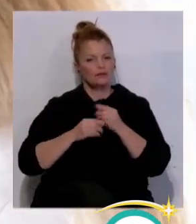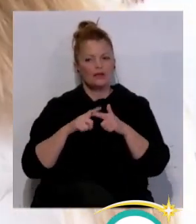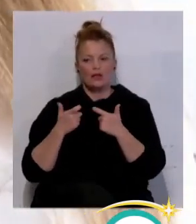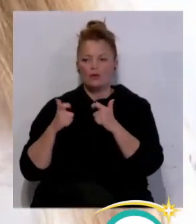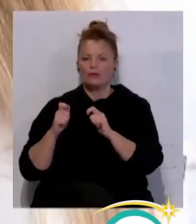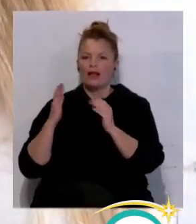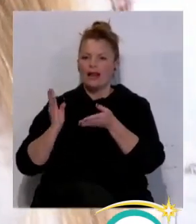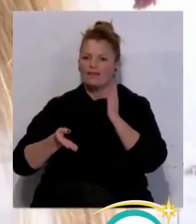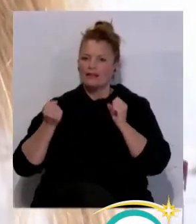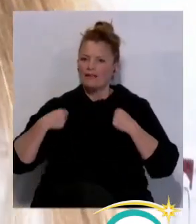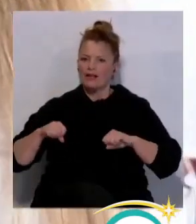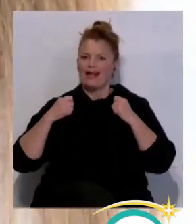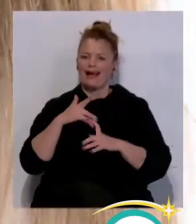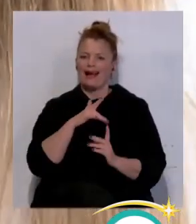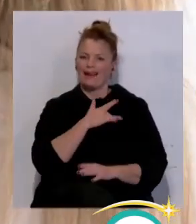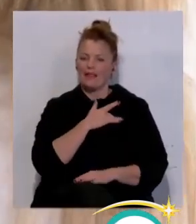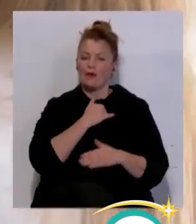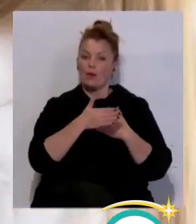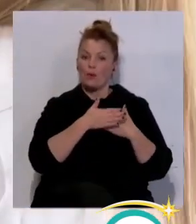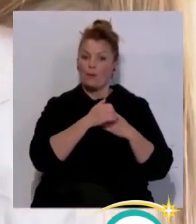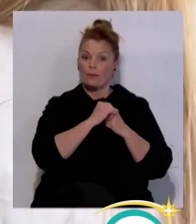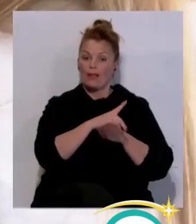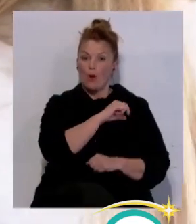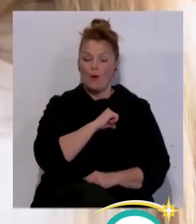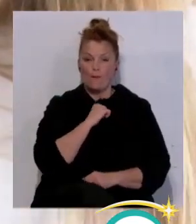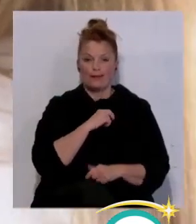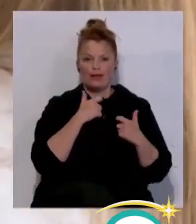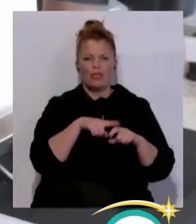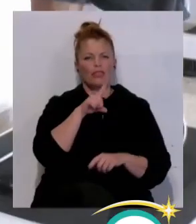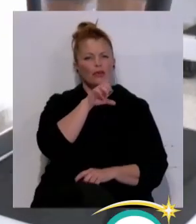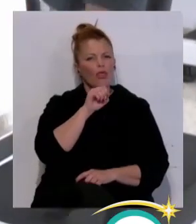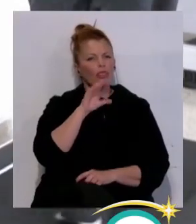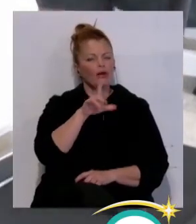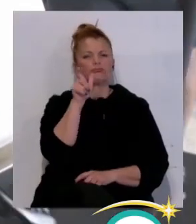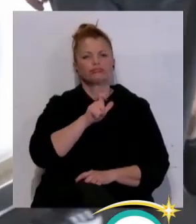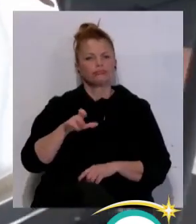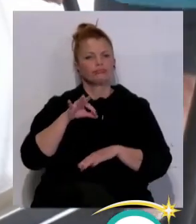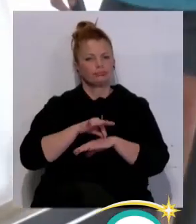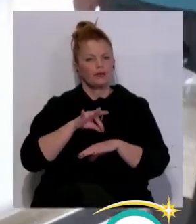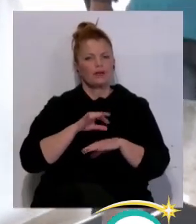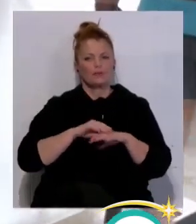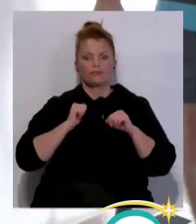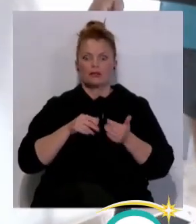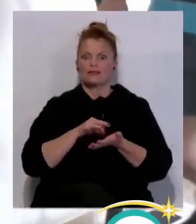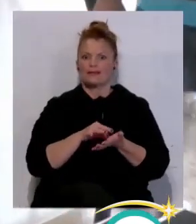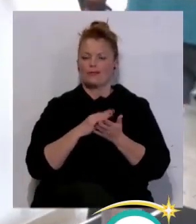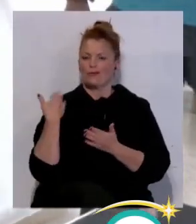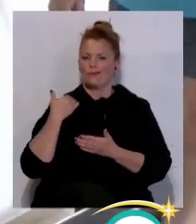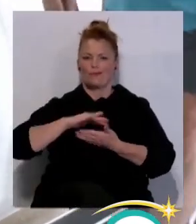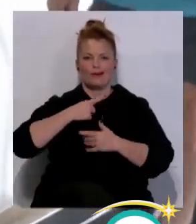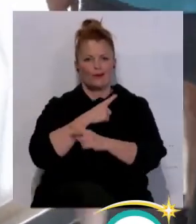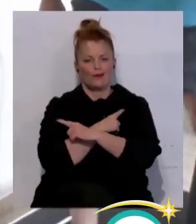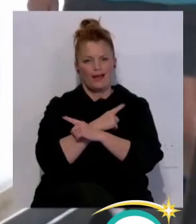de rehabilitación cardíaca del Hospital Puerta del Mar de Cádiz 105 pacientes desde su puesta en servicio en noviembre